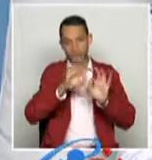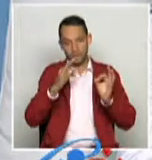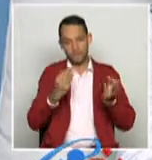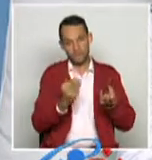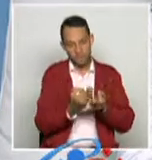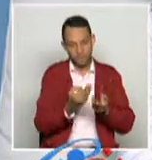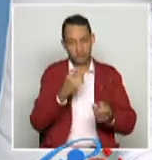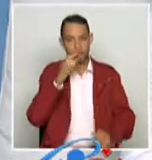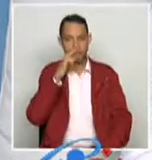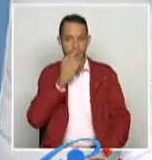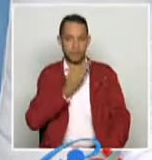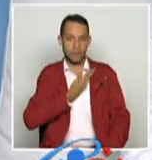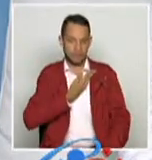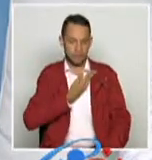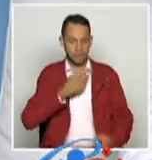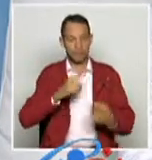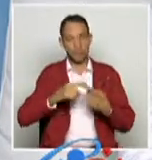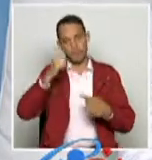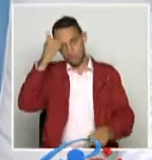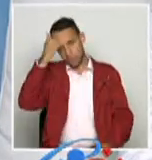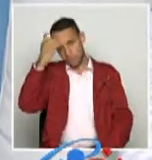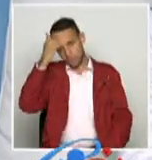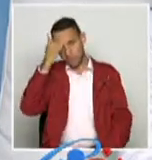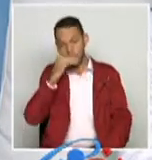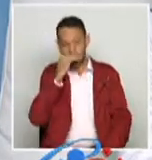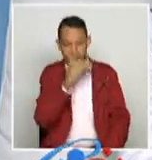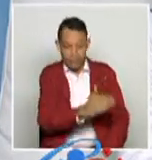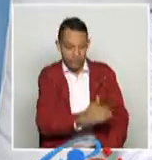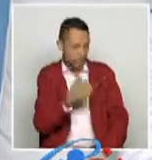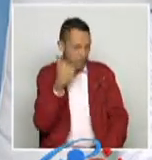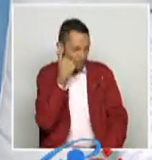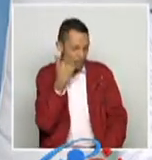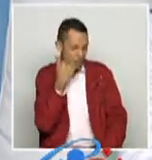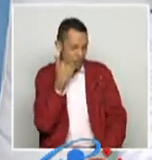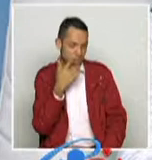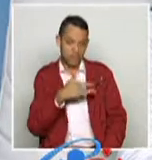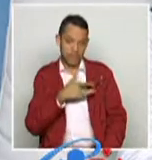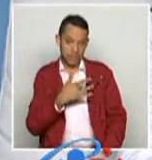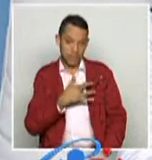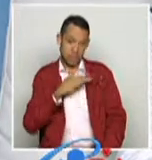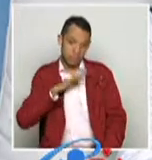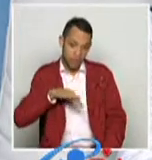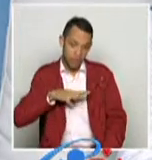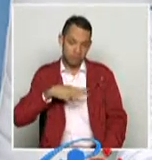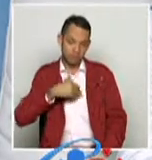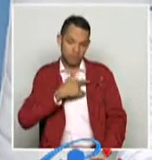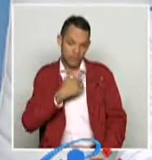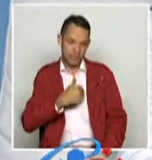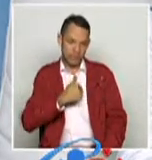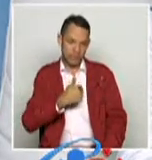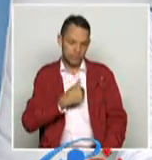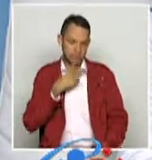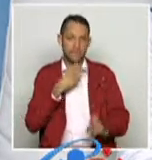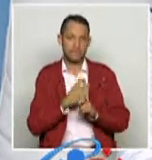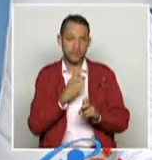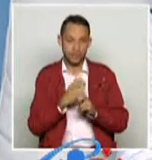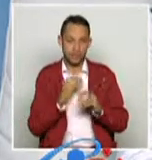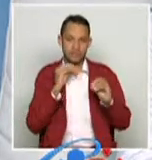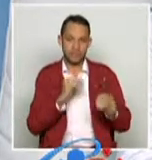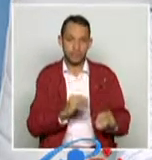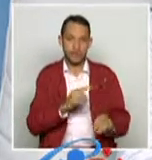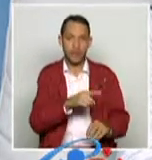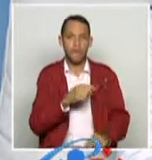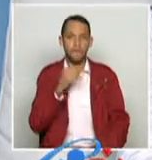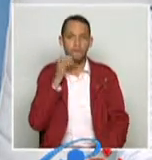o los profesores o las personas que están en contacto con los niños van a una cita médica y el principal signo es la